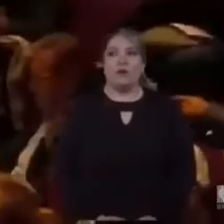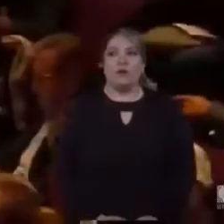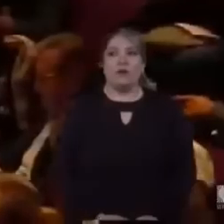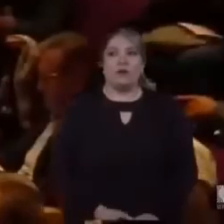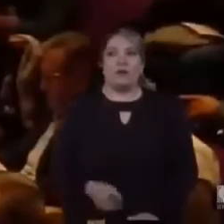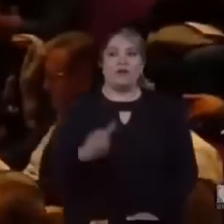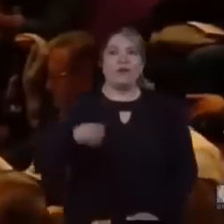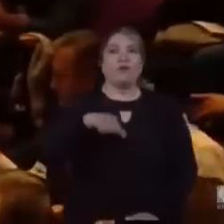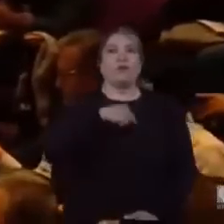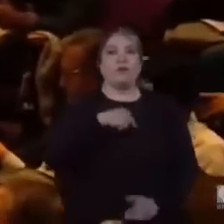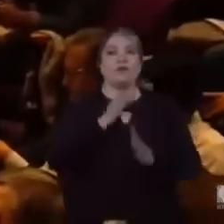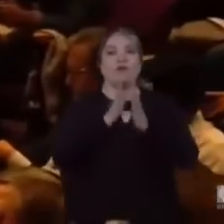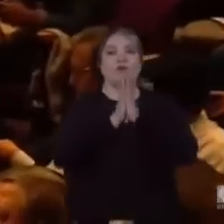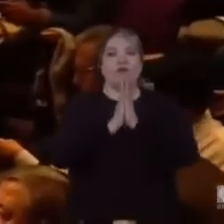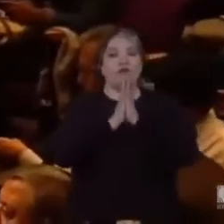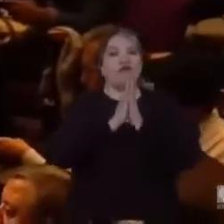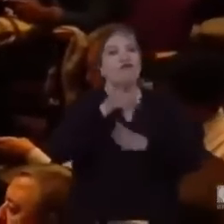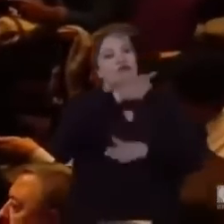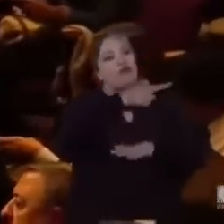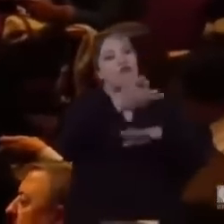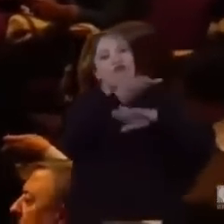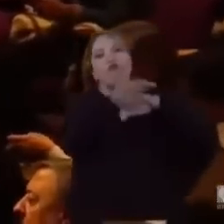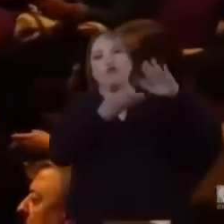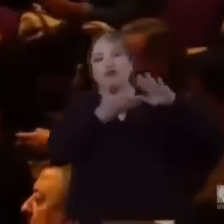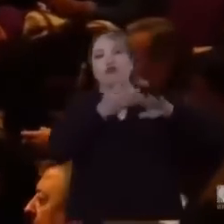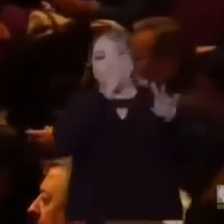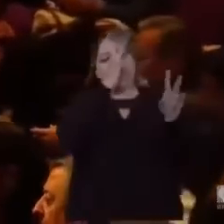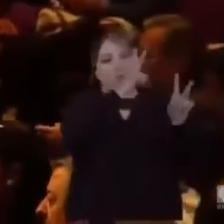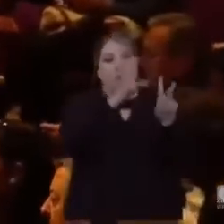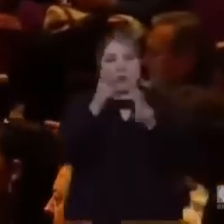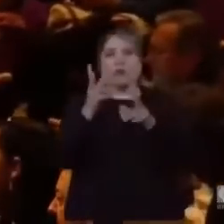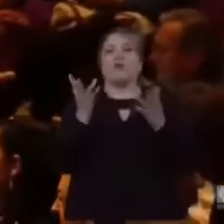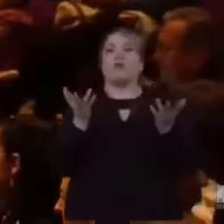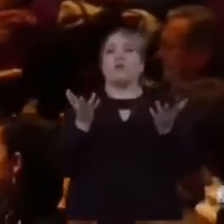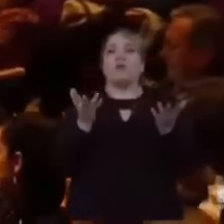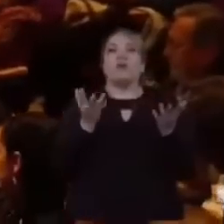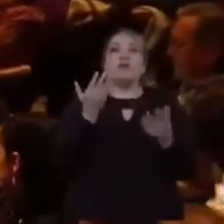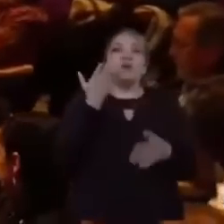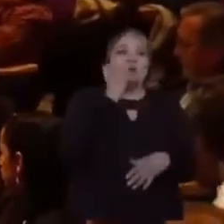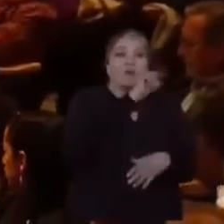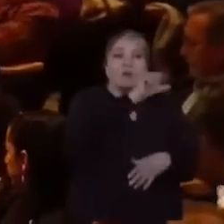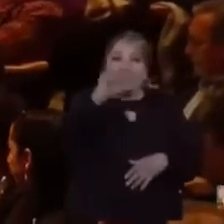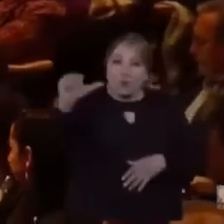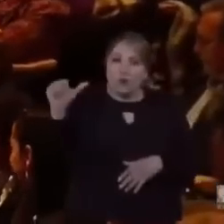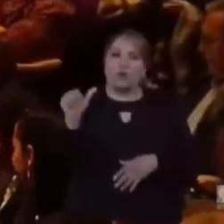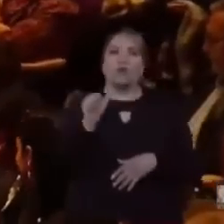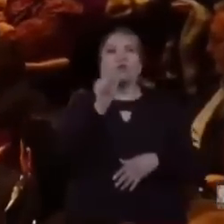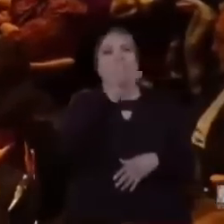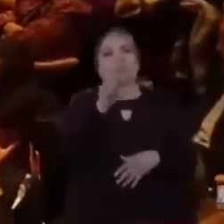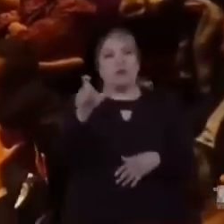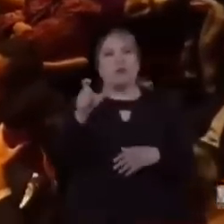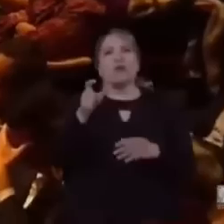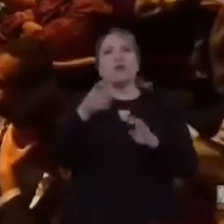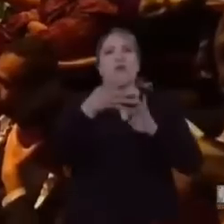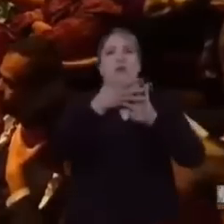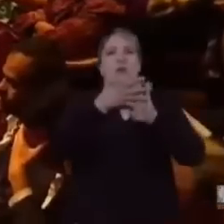Pedimos a todas y todos respetar en igualdad de dignidad las diferencias de mujeres, personas